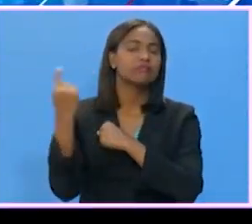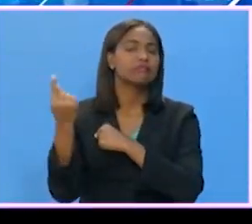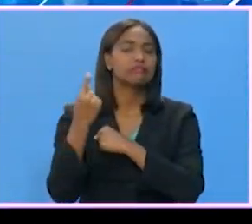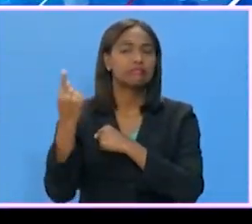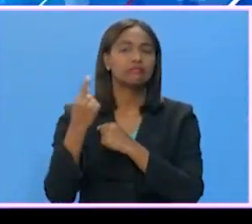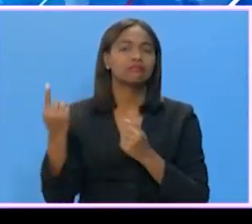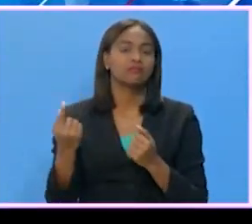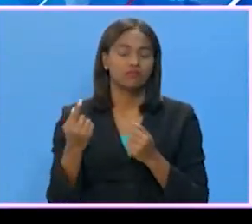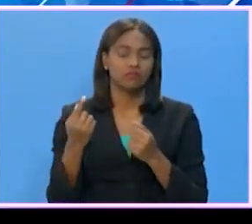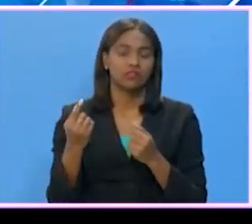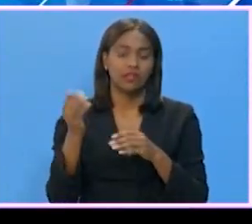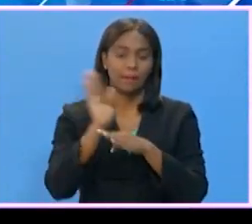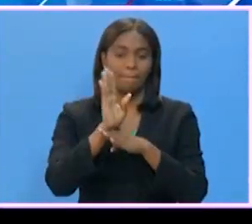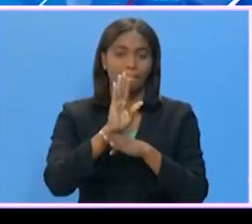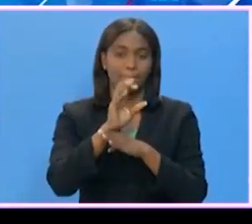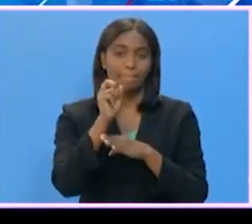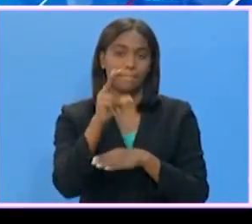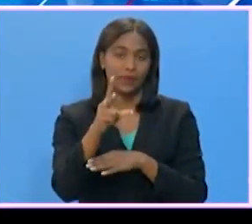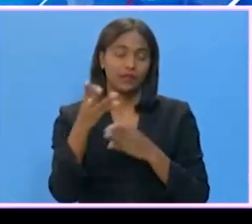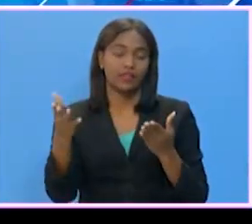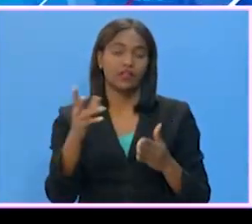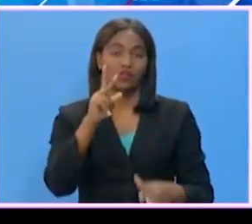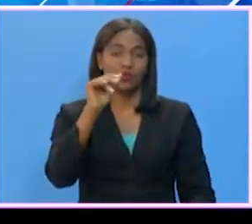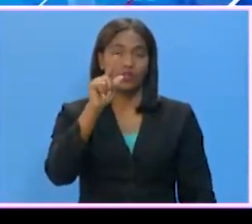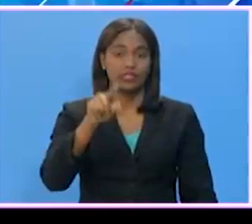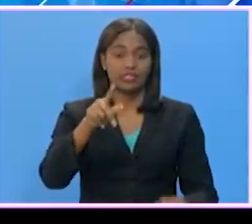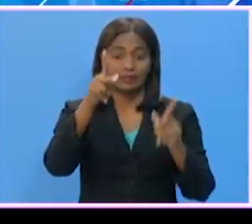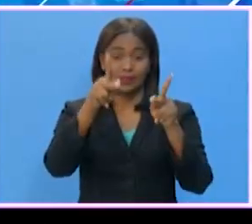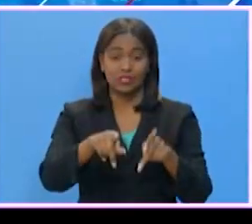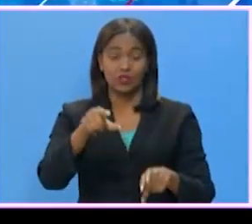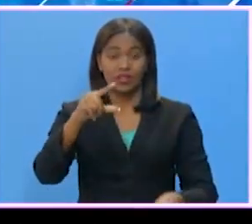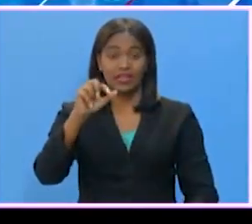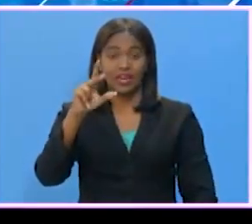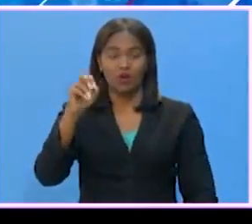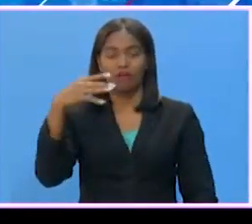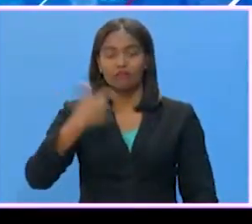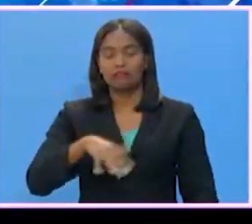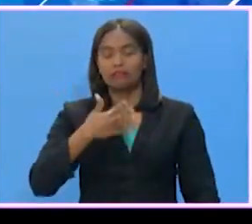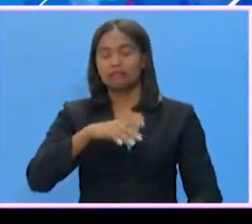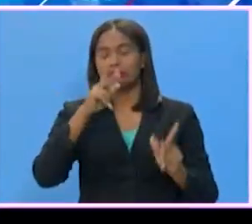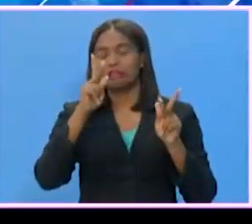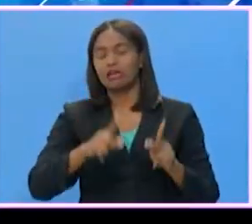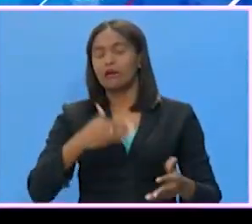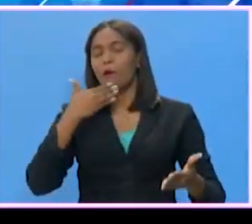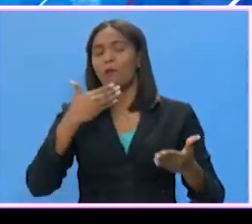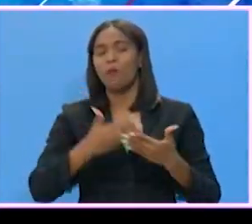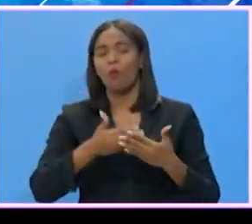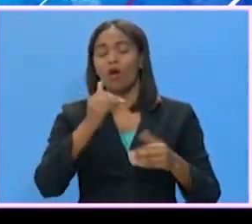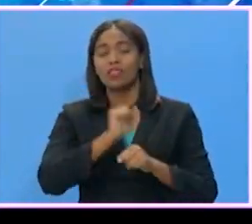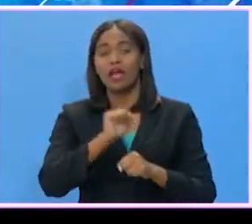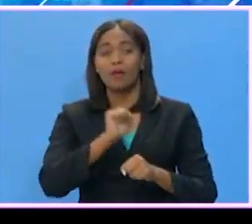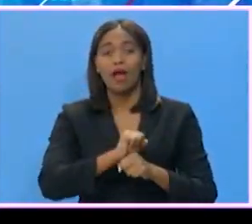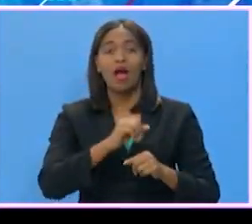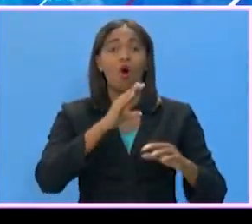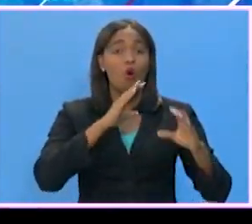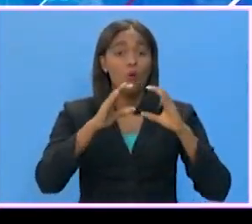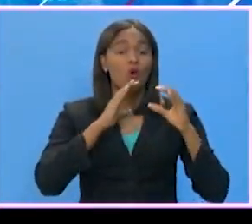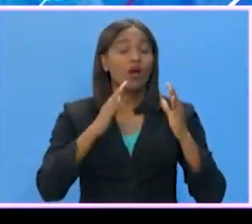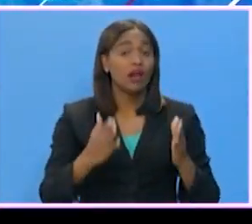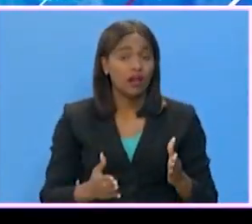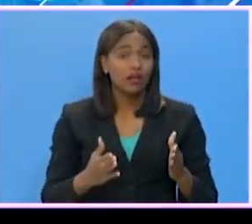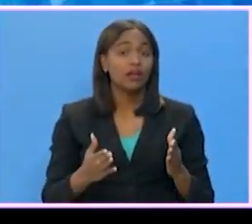y productor de productores. Ruiz define a Guerrero como un ser humano de notable trascendencia en los medios de